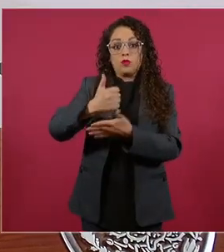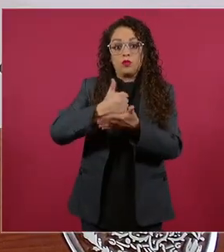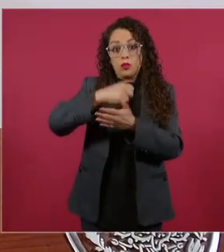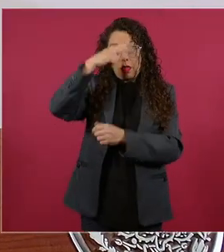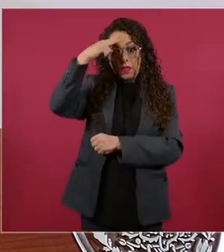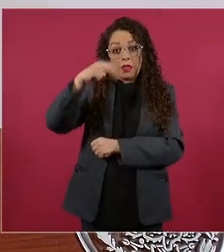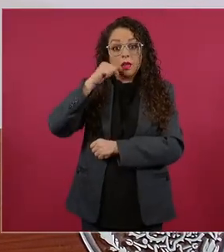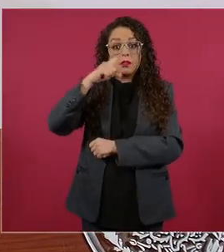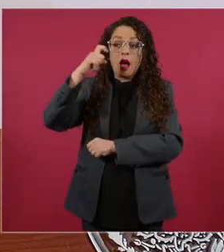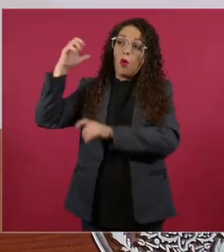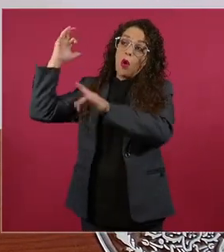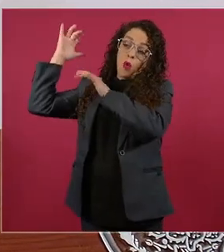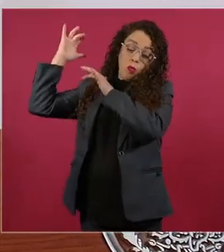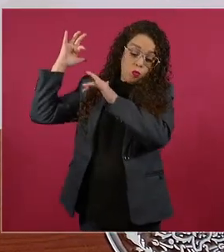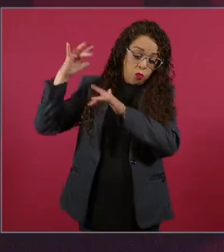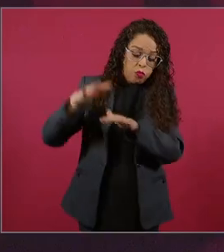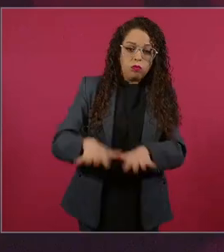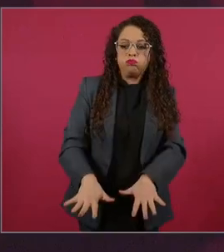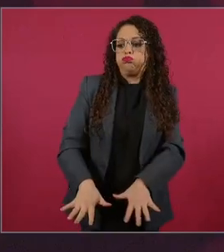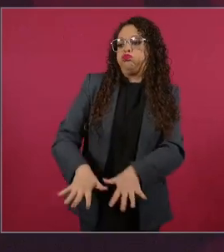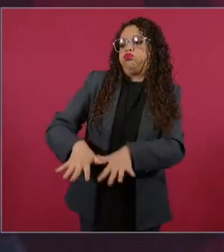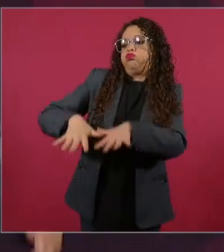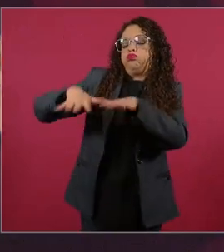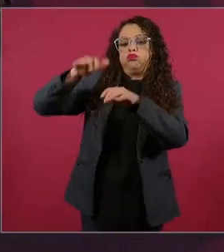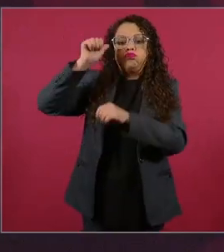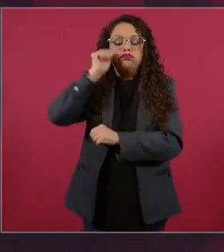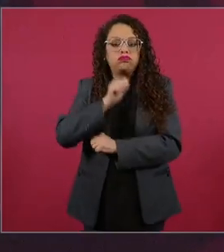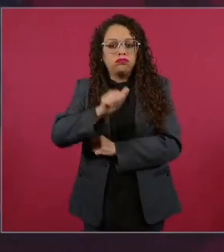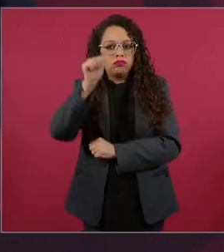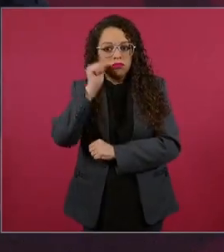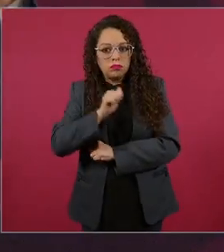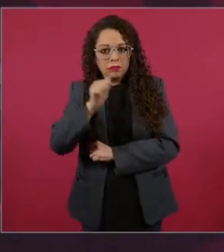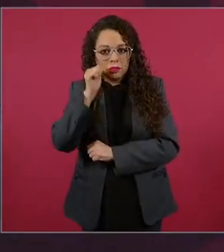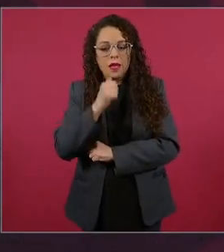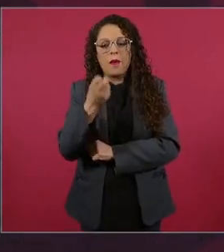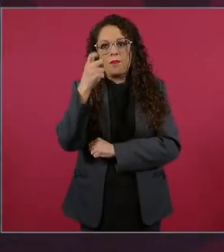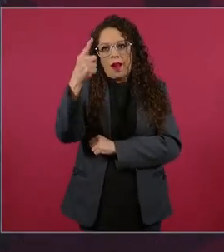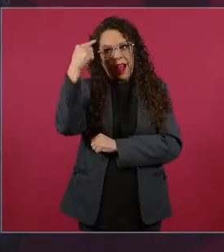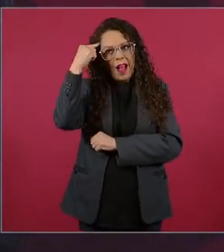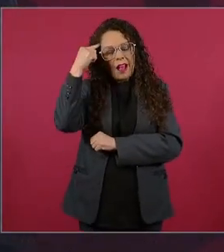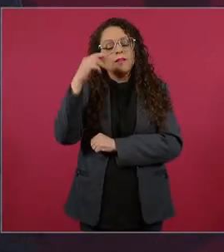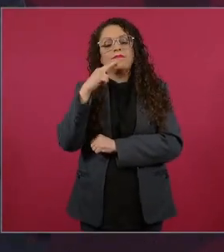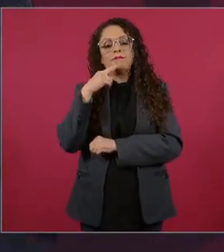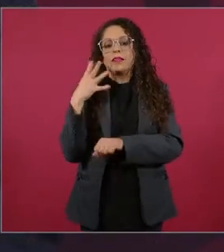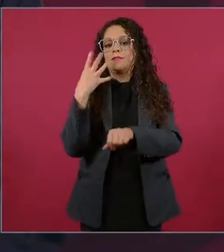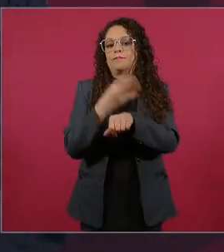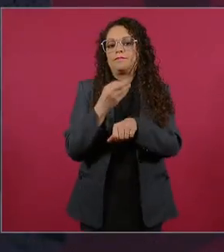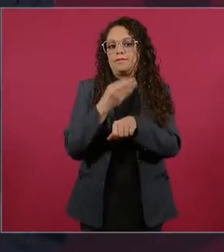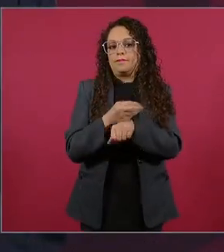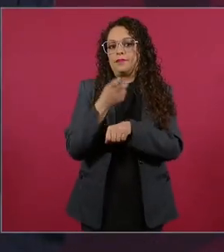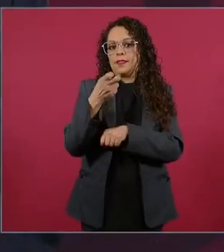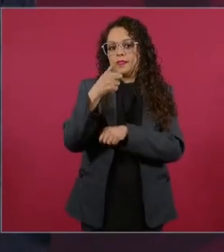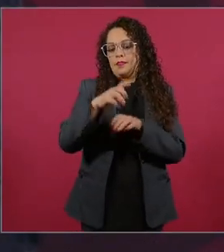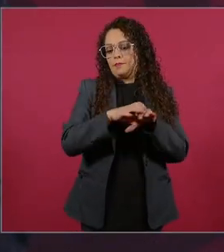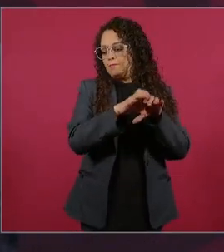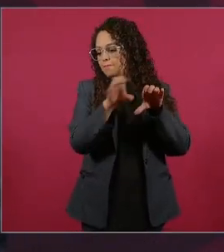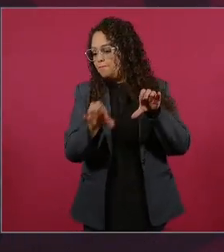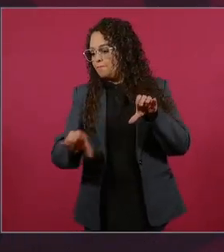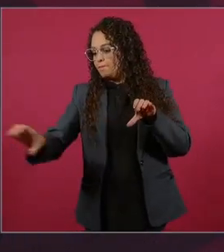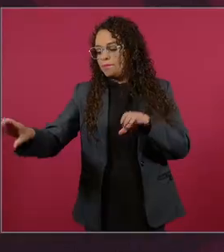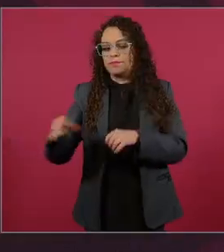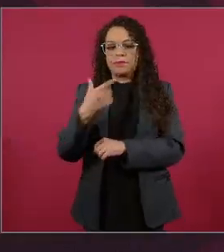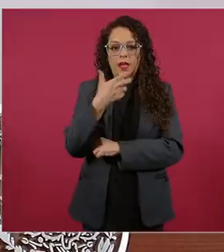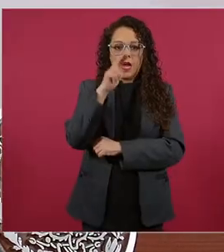México. Y desde hace muchísimo tiempo, desde que se construyó el gran canal y luego las